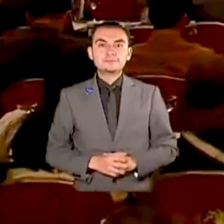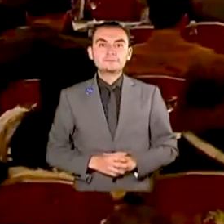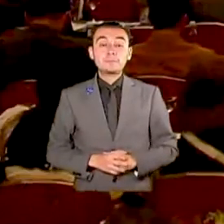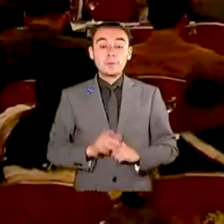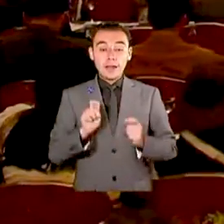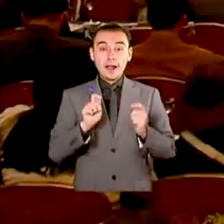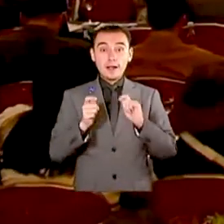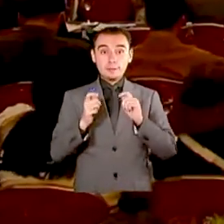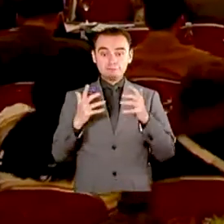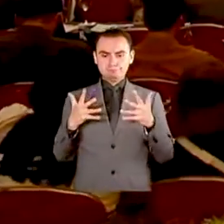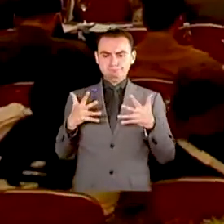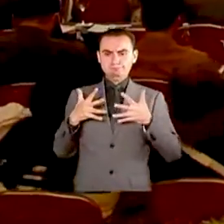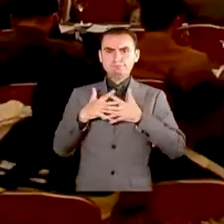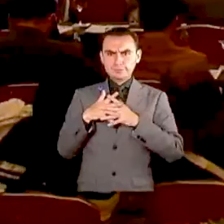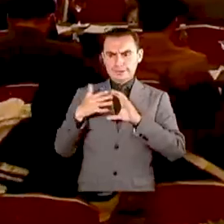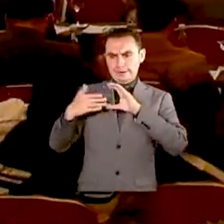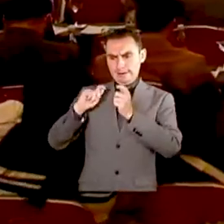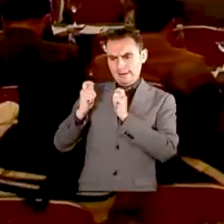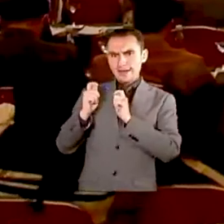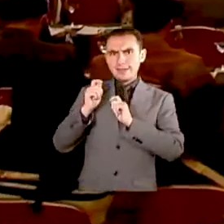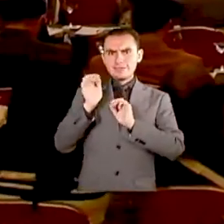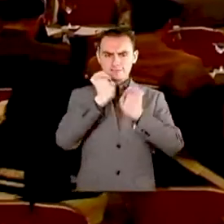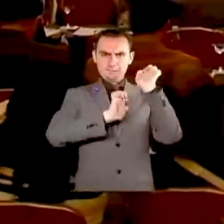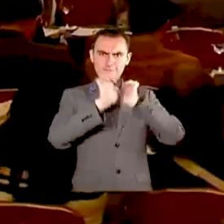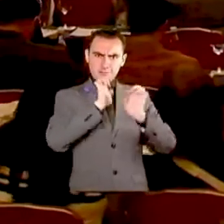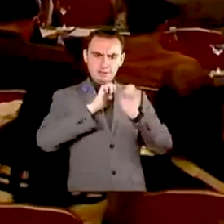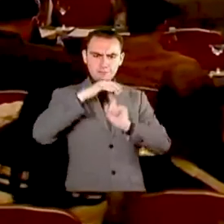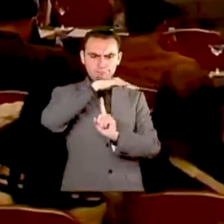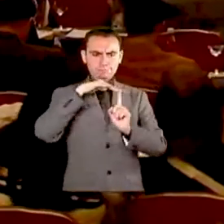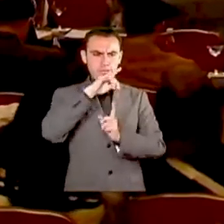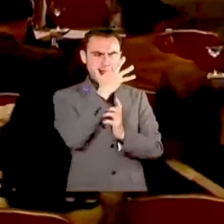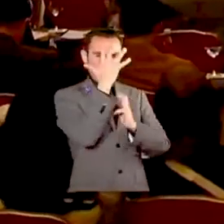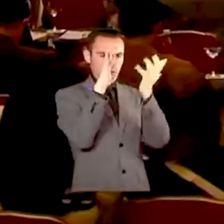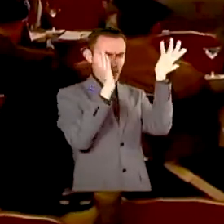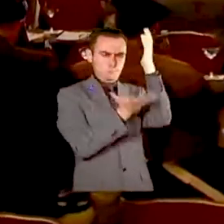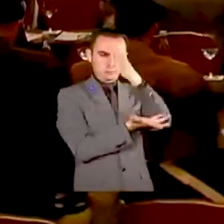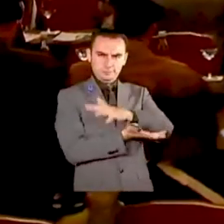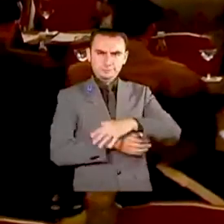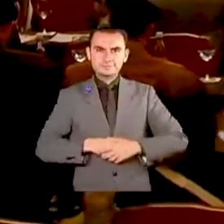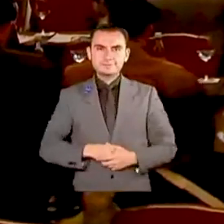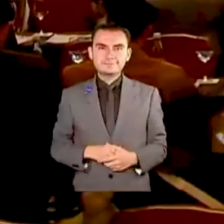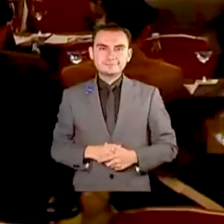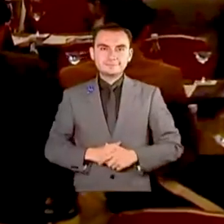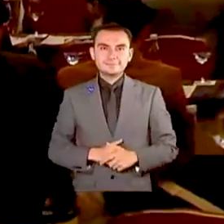Adaptación al cambio climático, defensa del medio ambiente y lucha contra la deforestación.